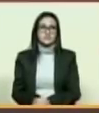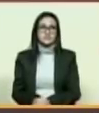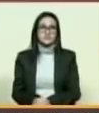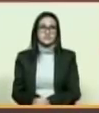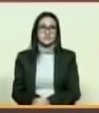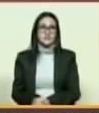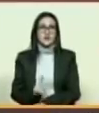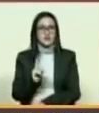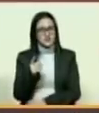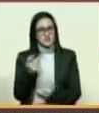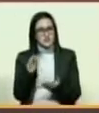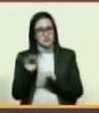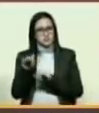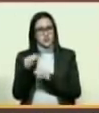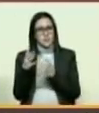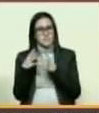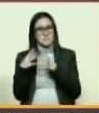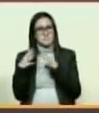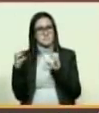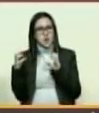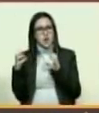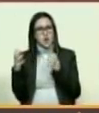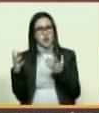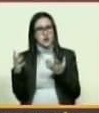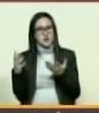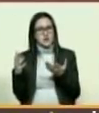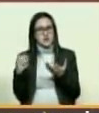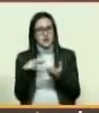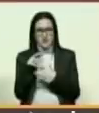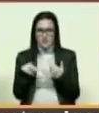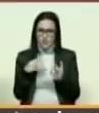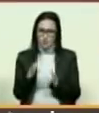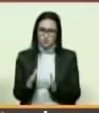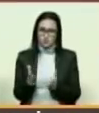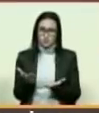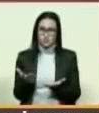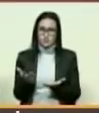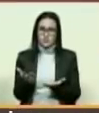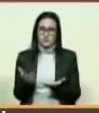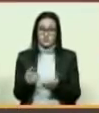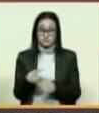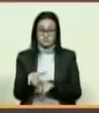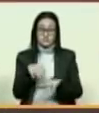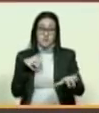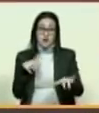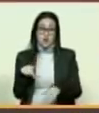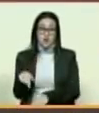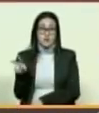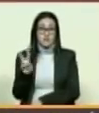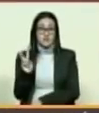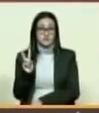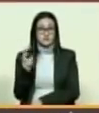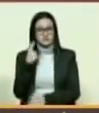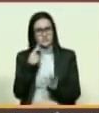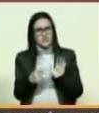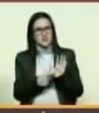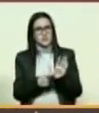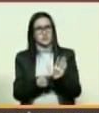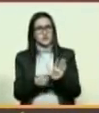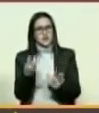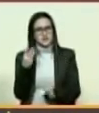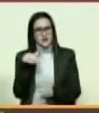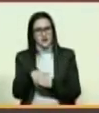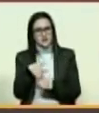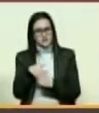haya un entendimiento entre las fuerzas de la Revolución Venezolana, que son las fuerzas mayoritarias en Venezuela, lo acabamos de demostrar en 3